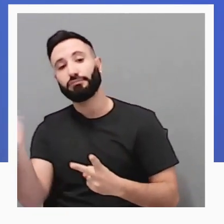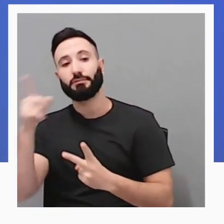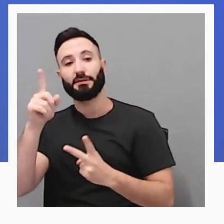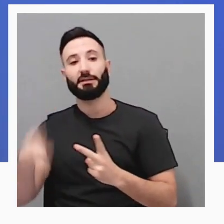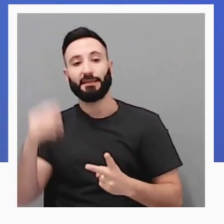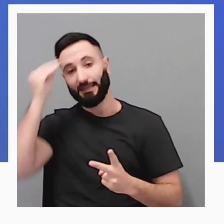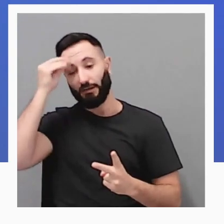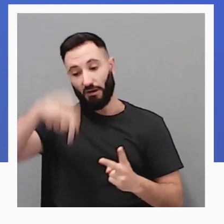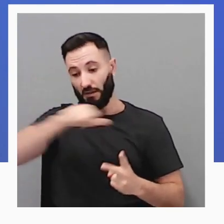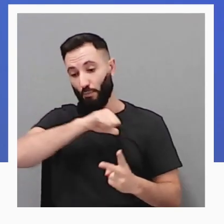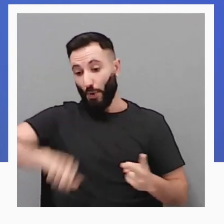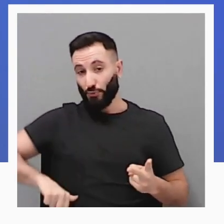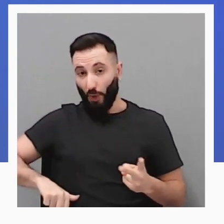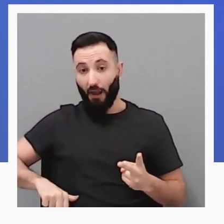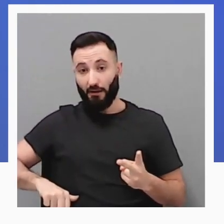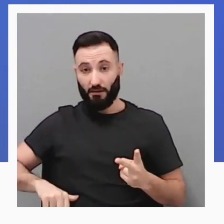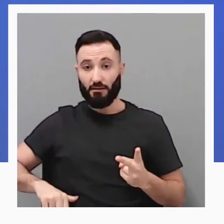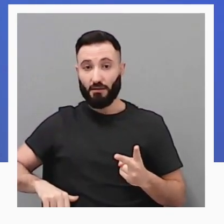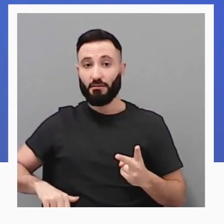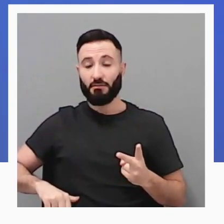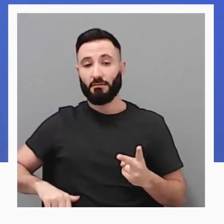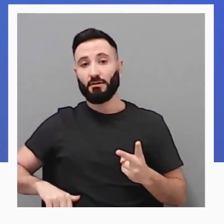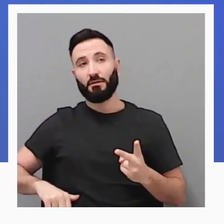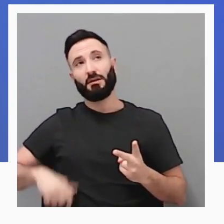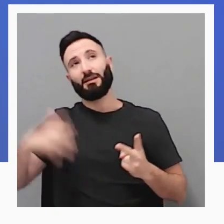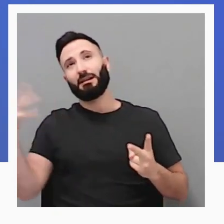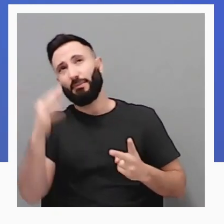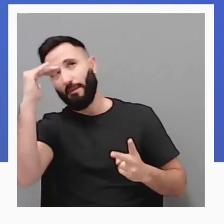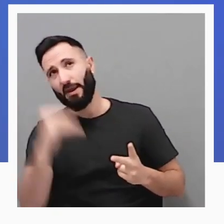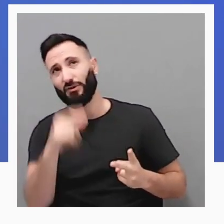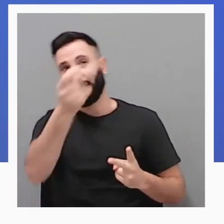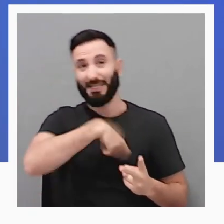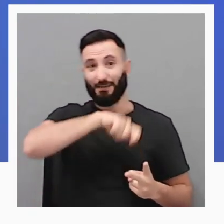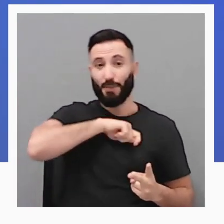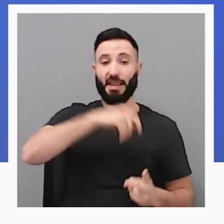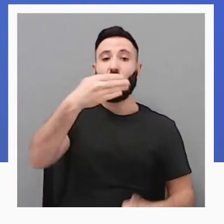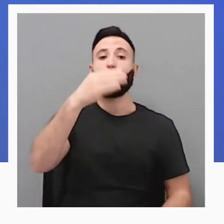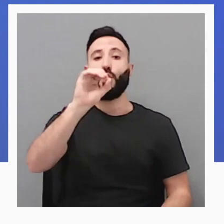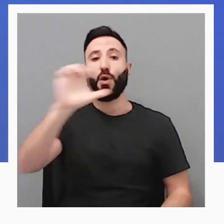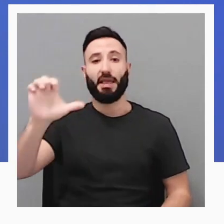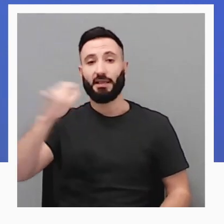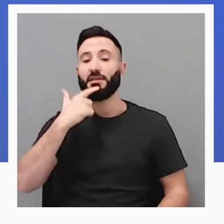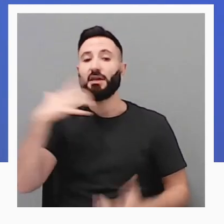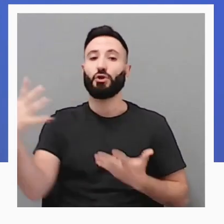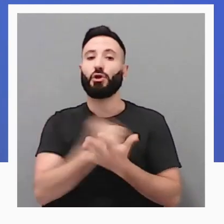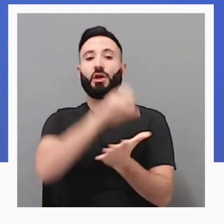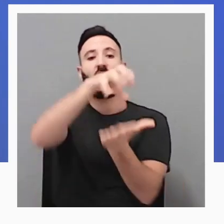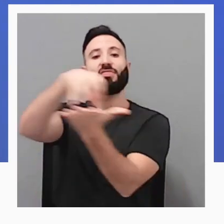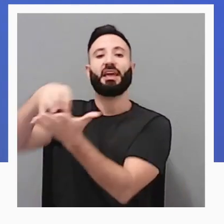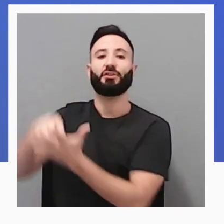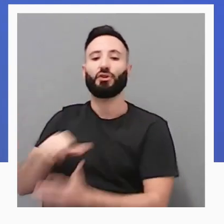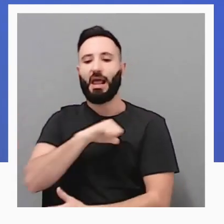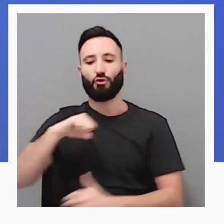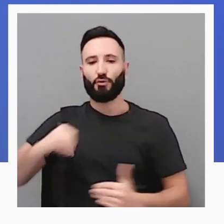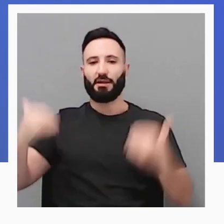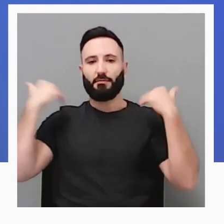aquí en Portugal es un poquito menos grave, pero en España, en el BOE, dice que los centros tienen autonomía de enseñanza, pero luego